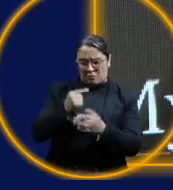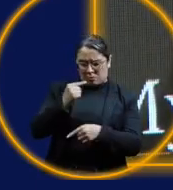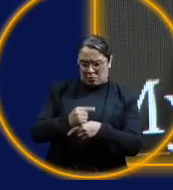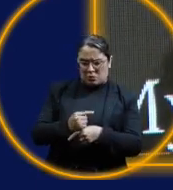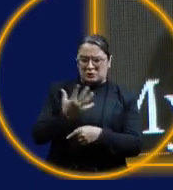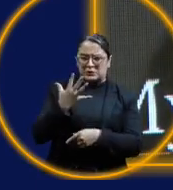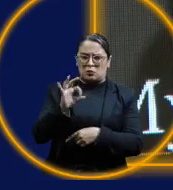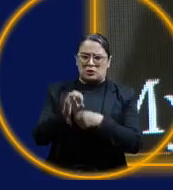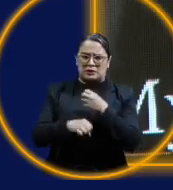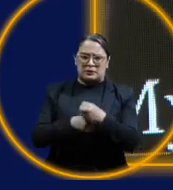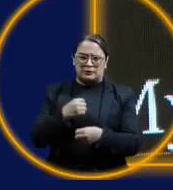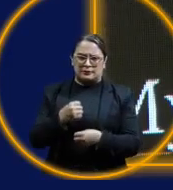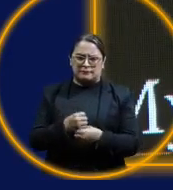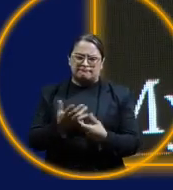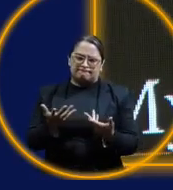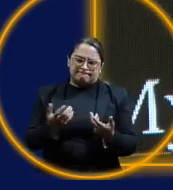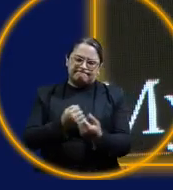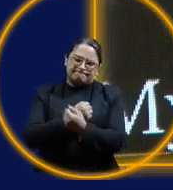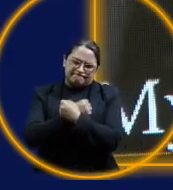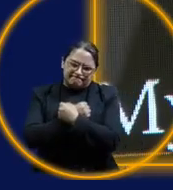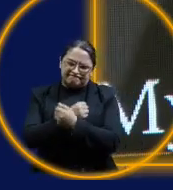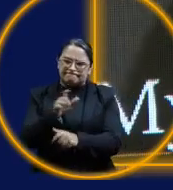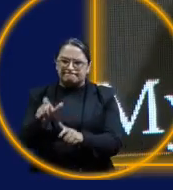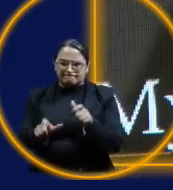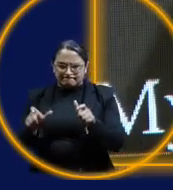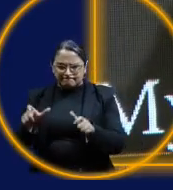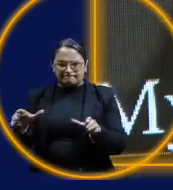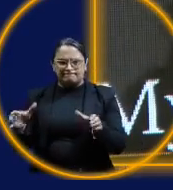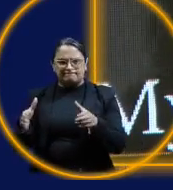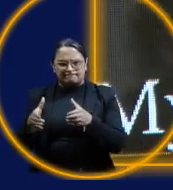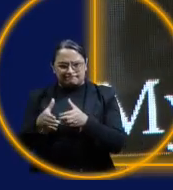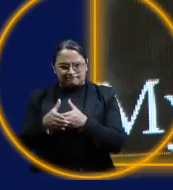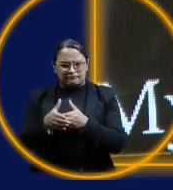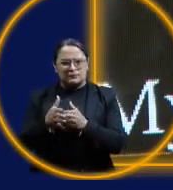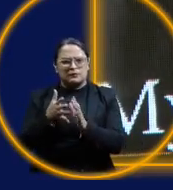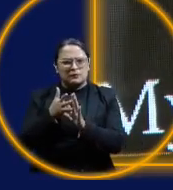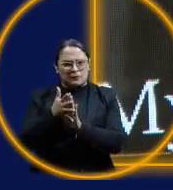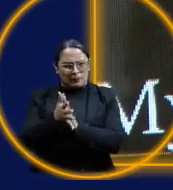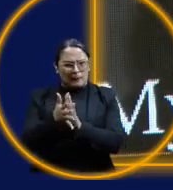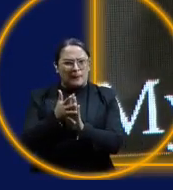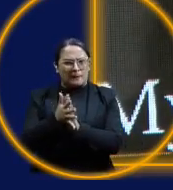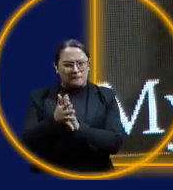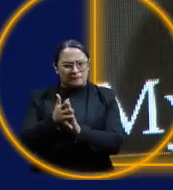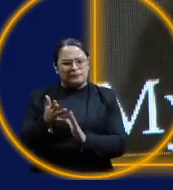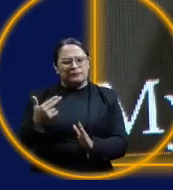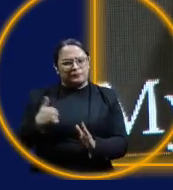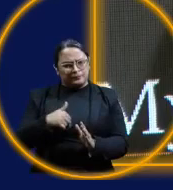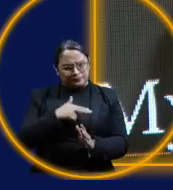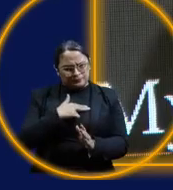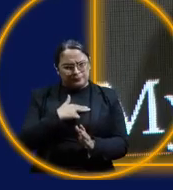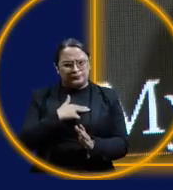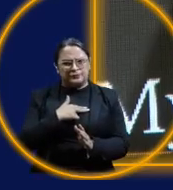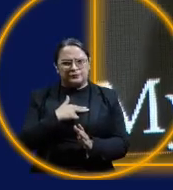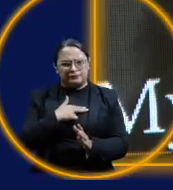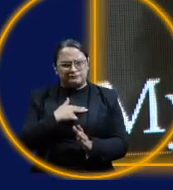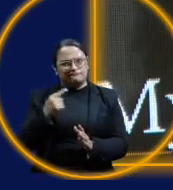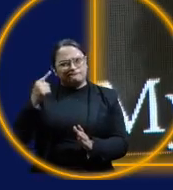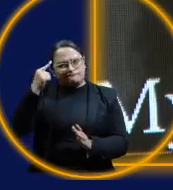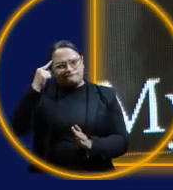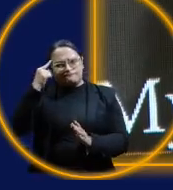50 y aprecio a mis amigos den que estaban hablando acerca de cómo somos